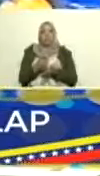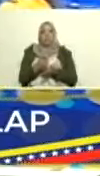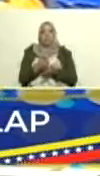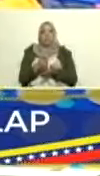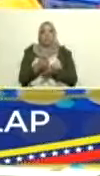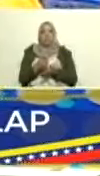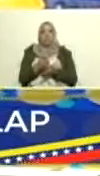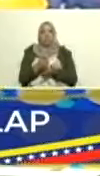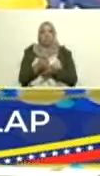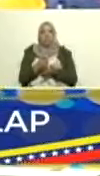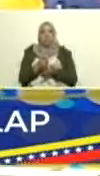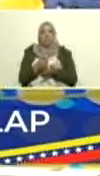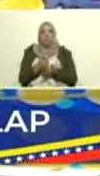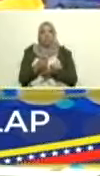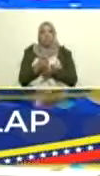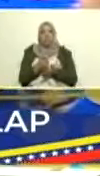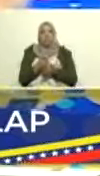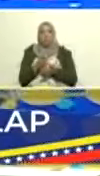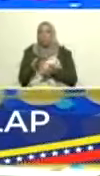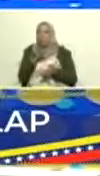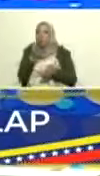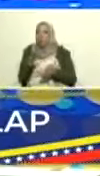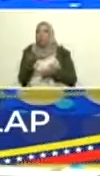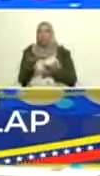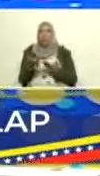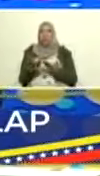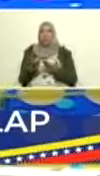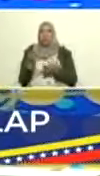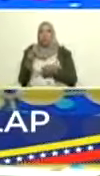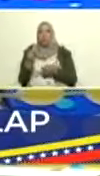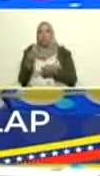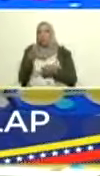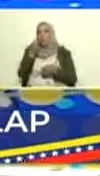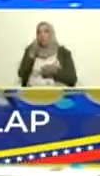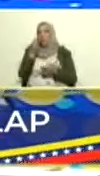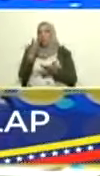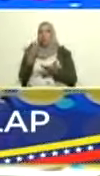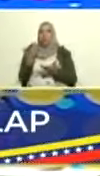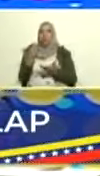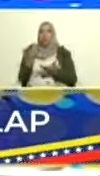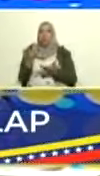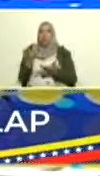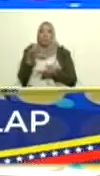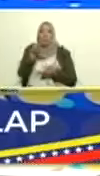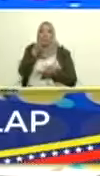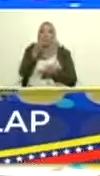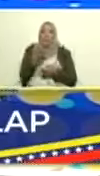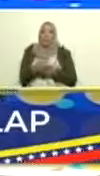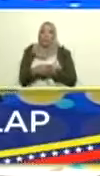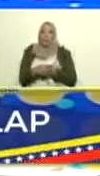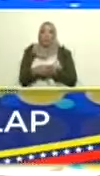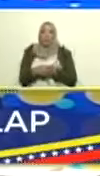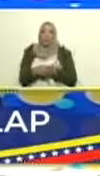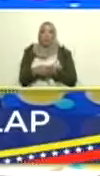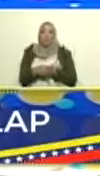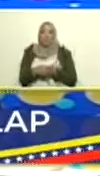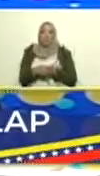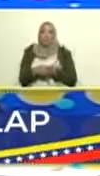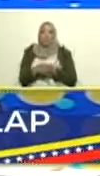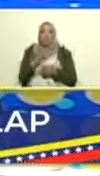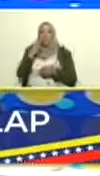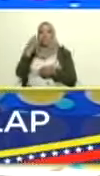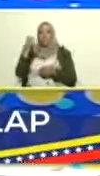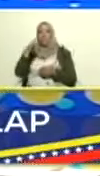expertos, déficit nutricional, falta de papa, le decimos nosotros. Miren los niveles de